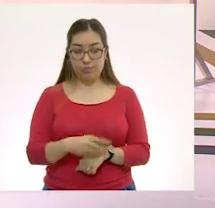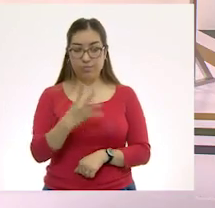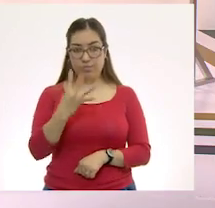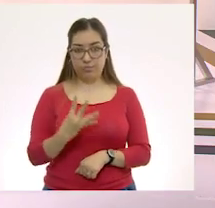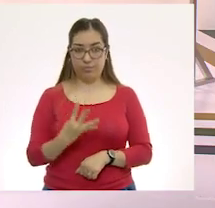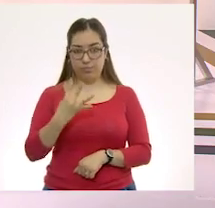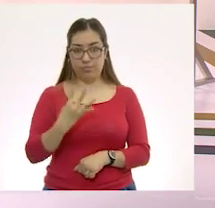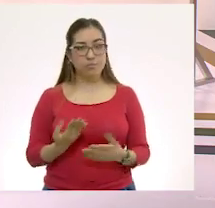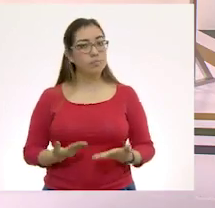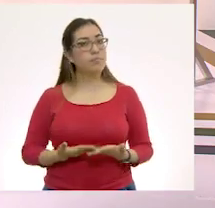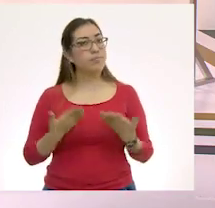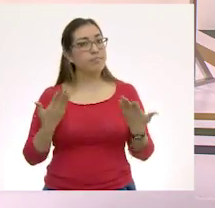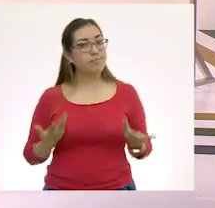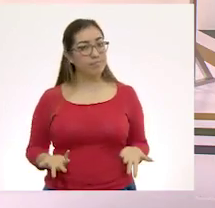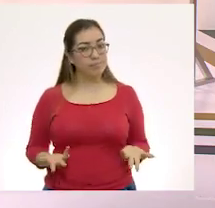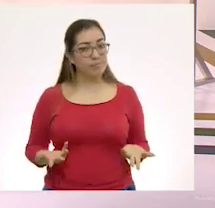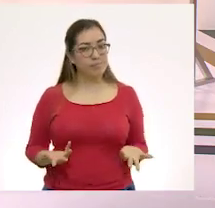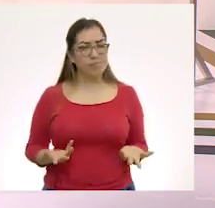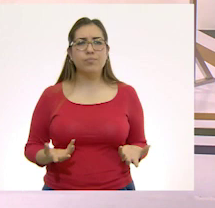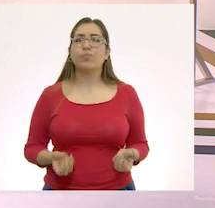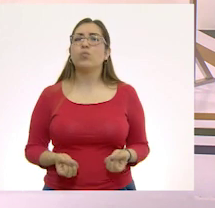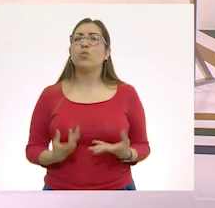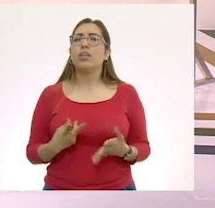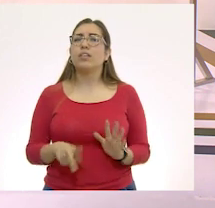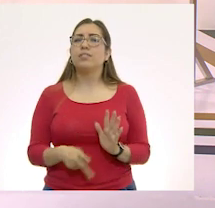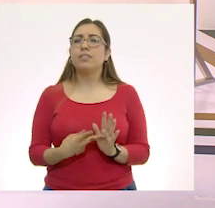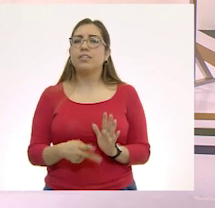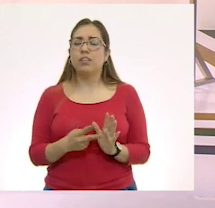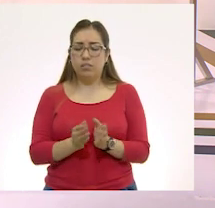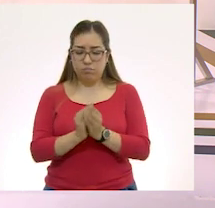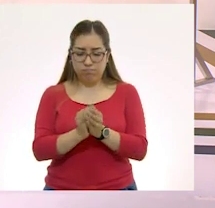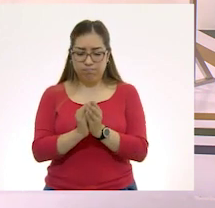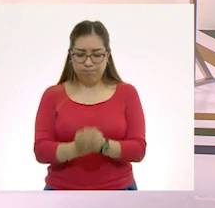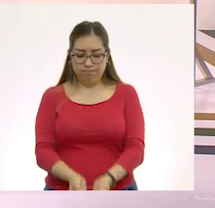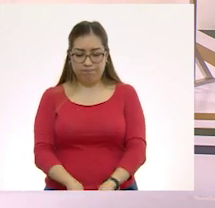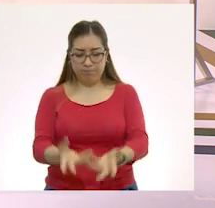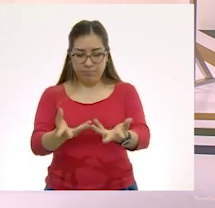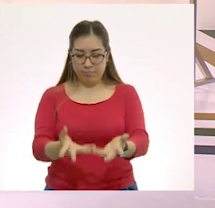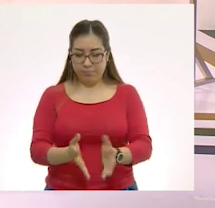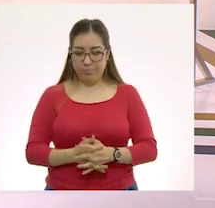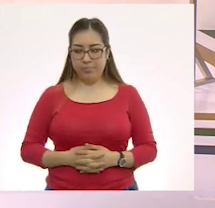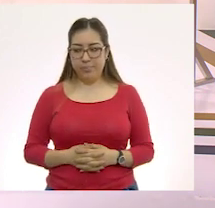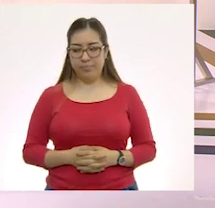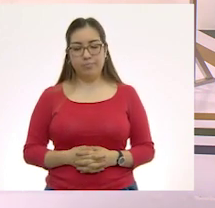ahora bien está cuántas veces vamos a brincar oa sumar